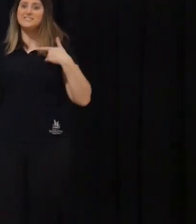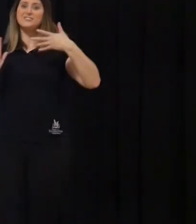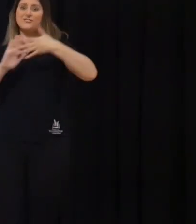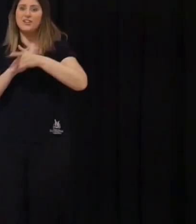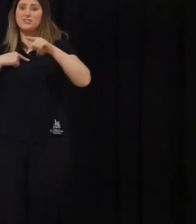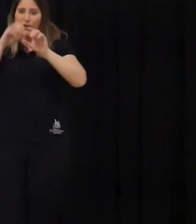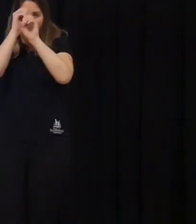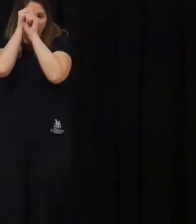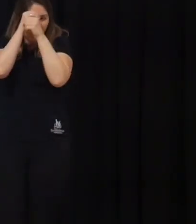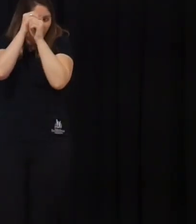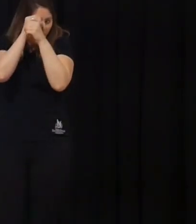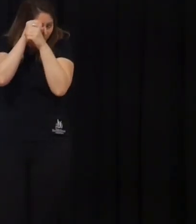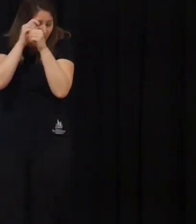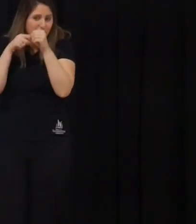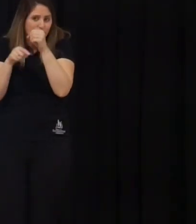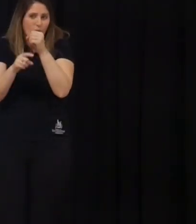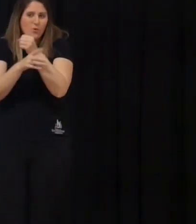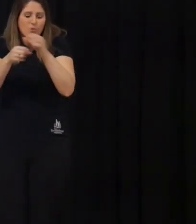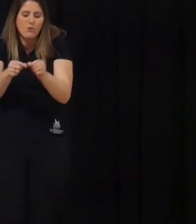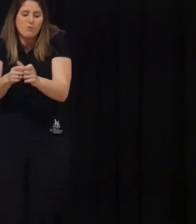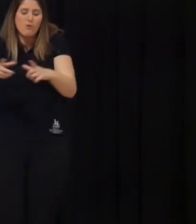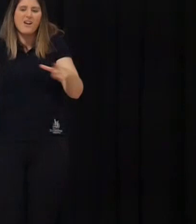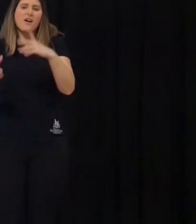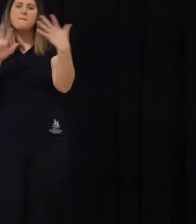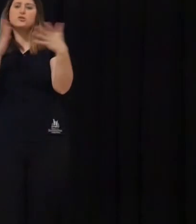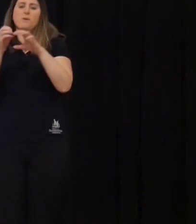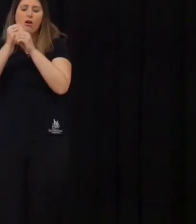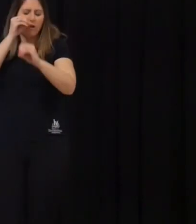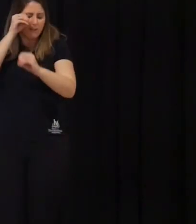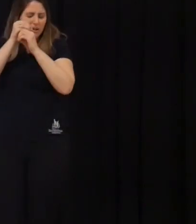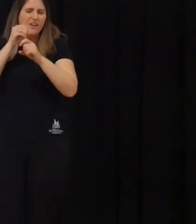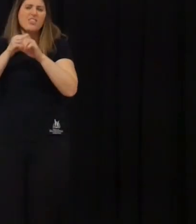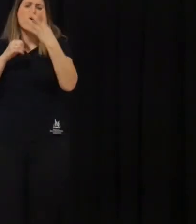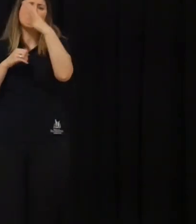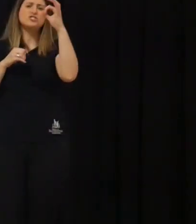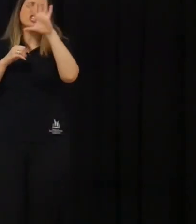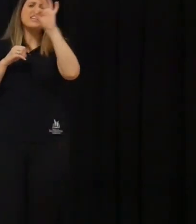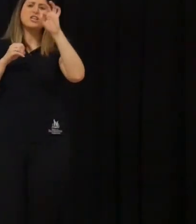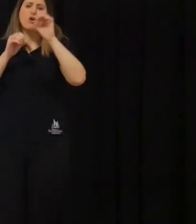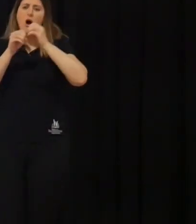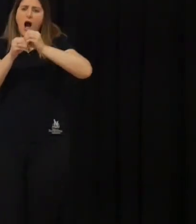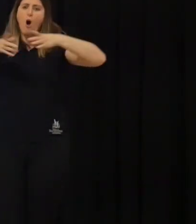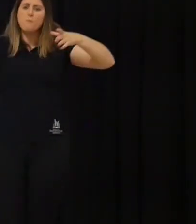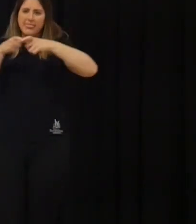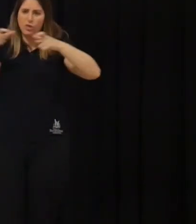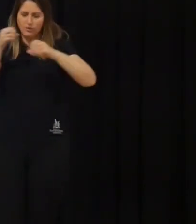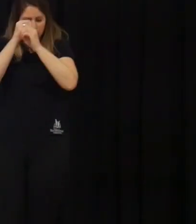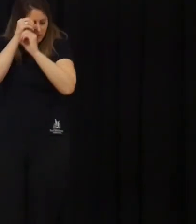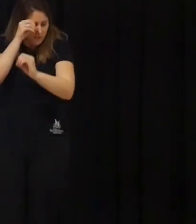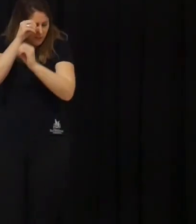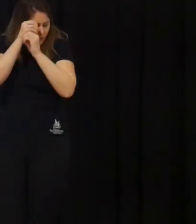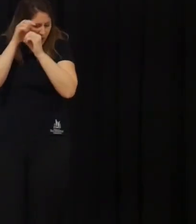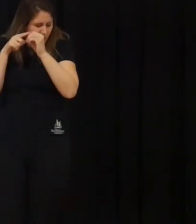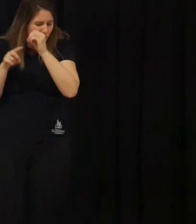con microscopios y aumentamos la imagen 400, 500 aumentos, vemos que esos órganos están formados por la unión